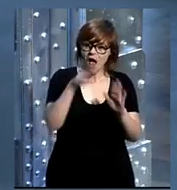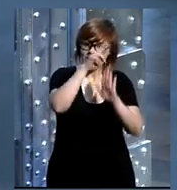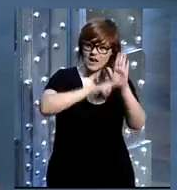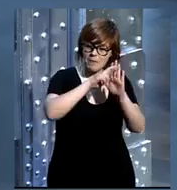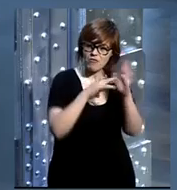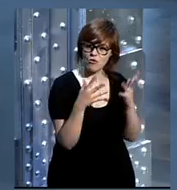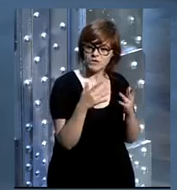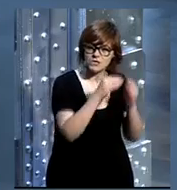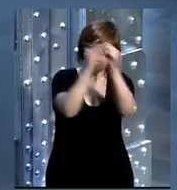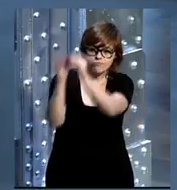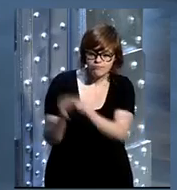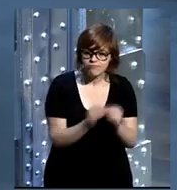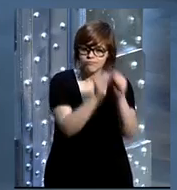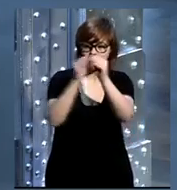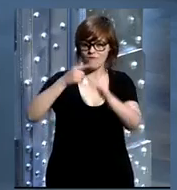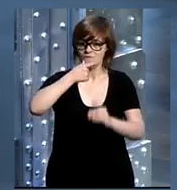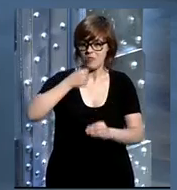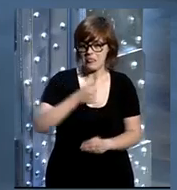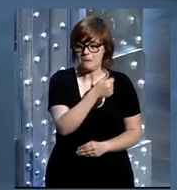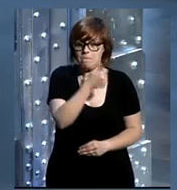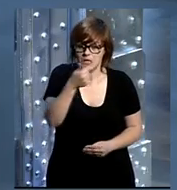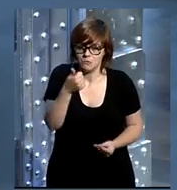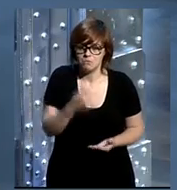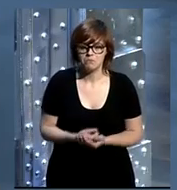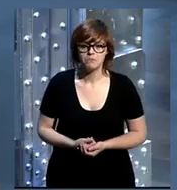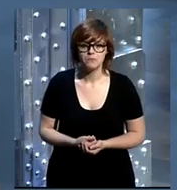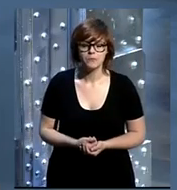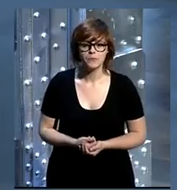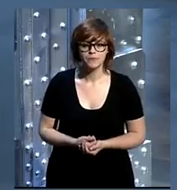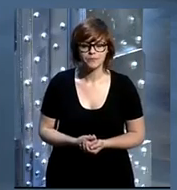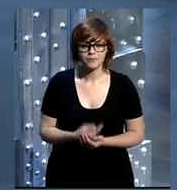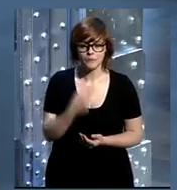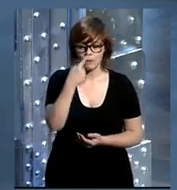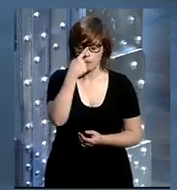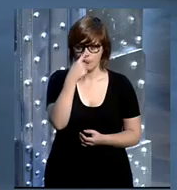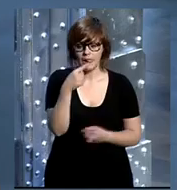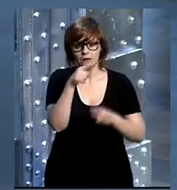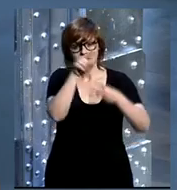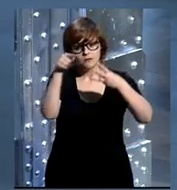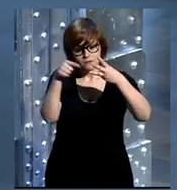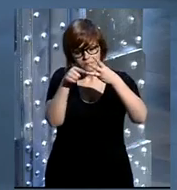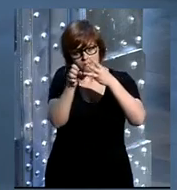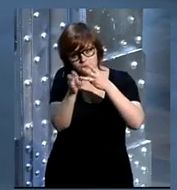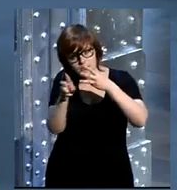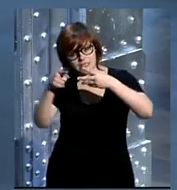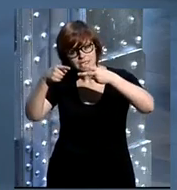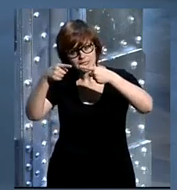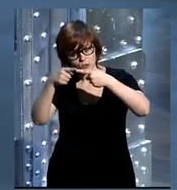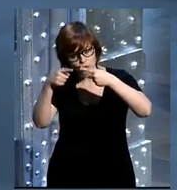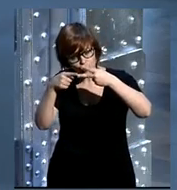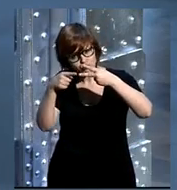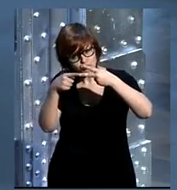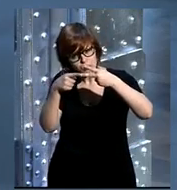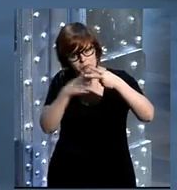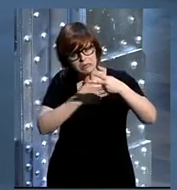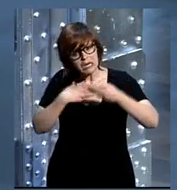es un tema realmente interesante. En segundo lugar, yo quería también mencionar un